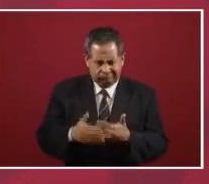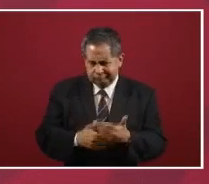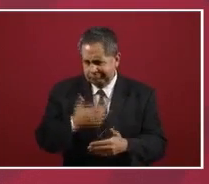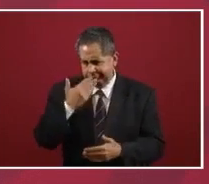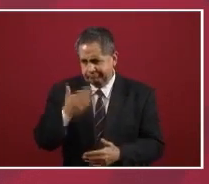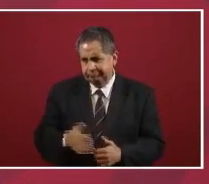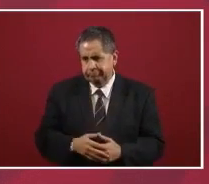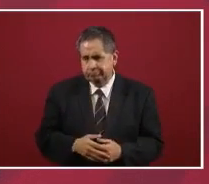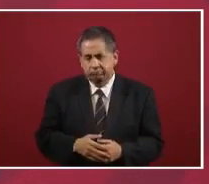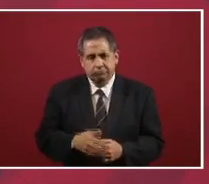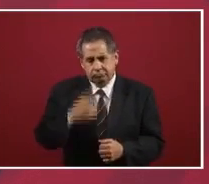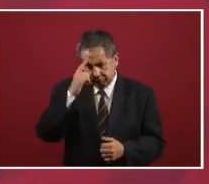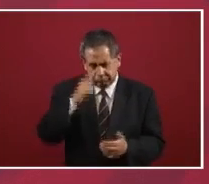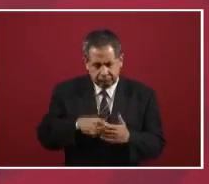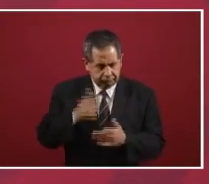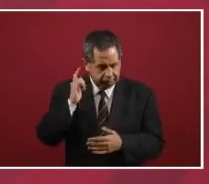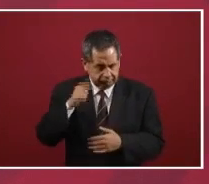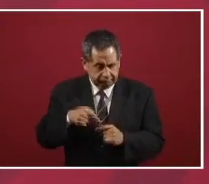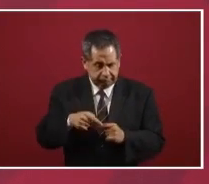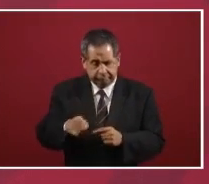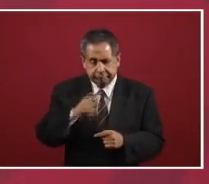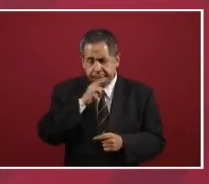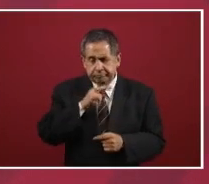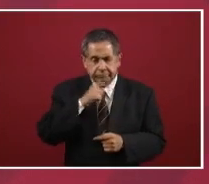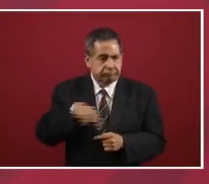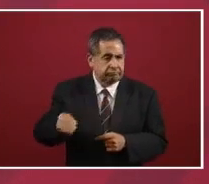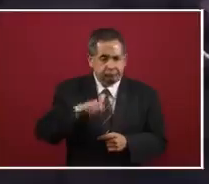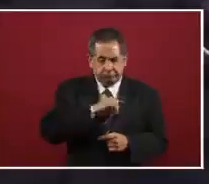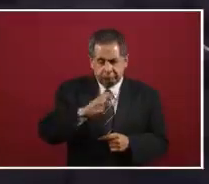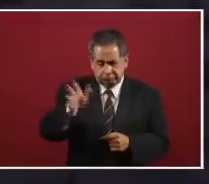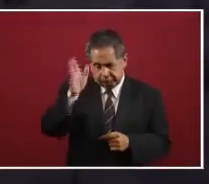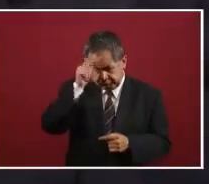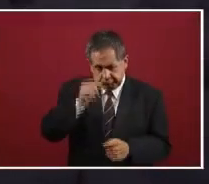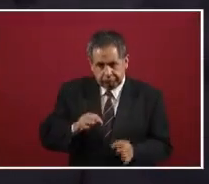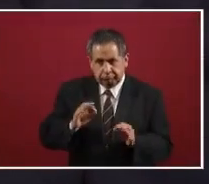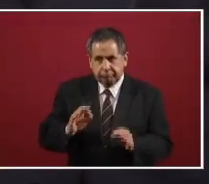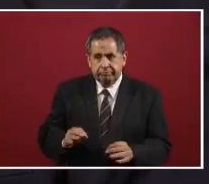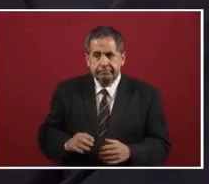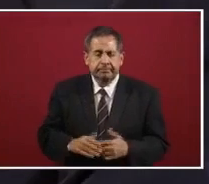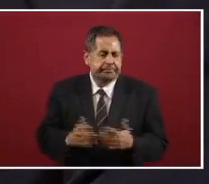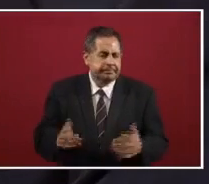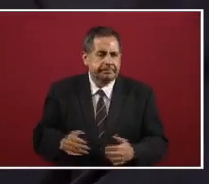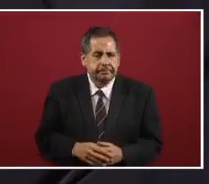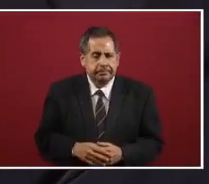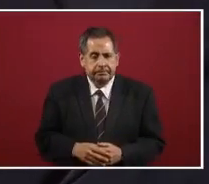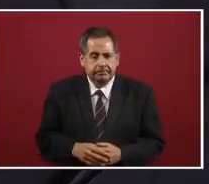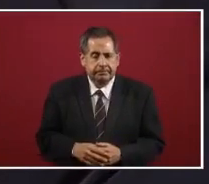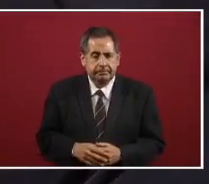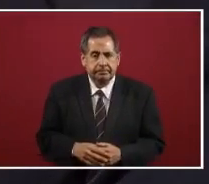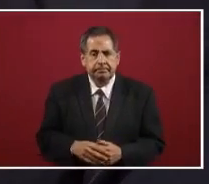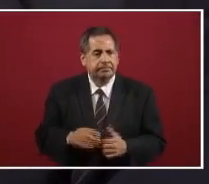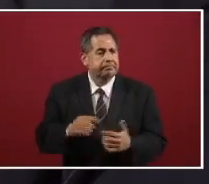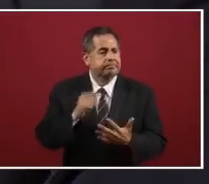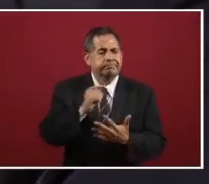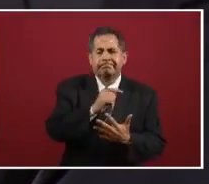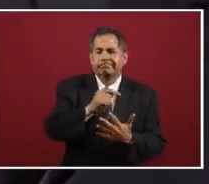Yo espero que pronto se llegue a un acuerdo. En fin, hay